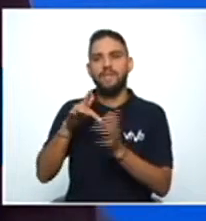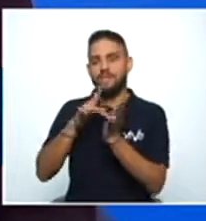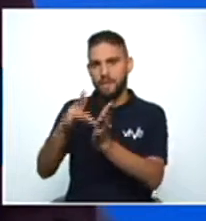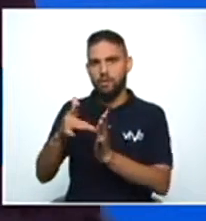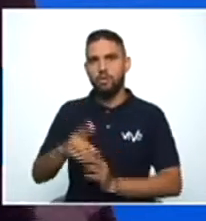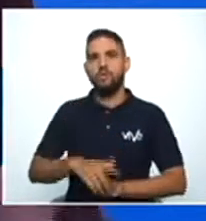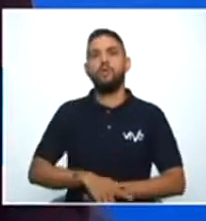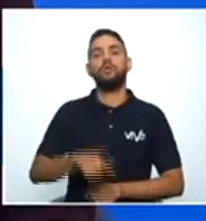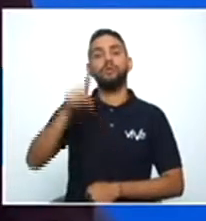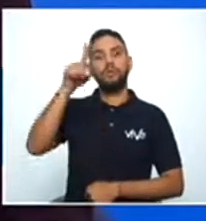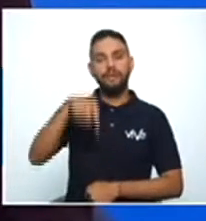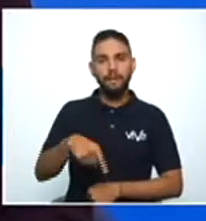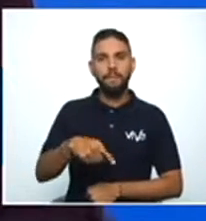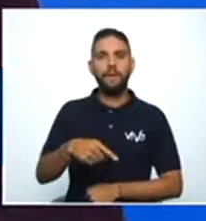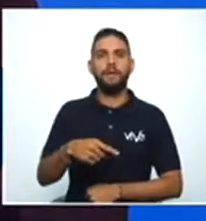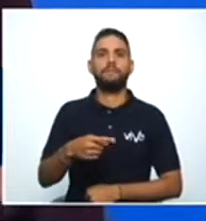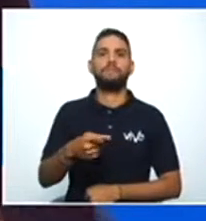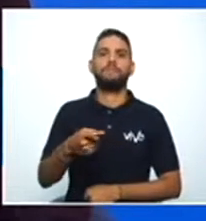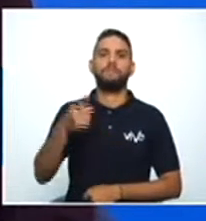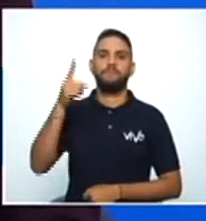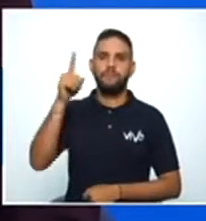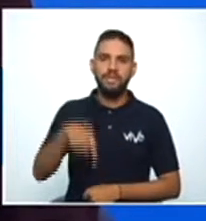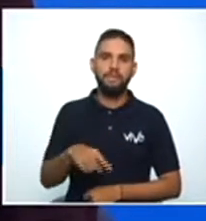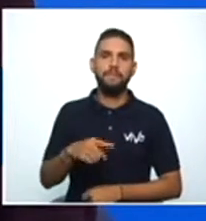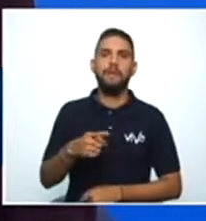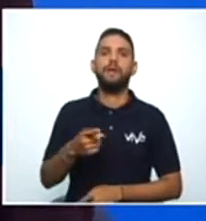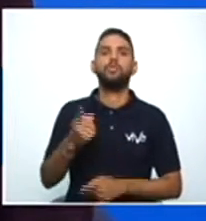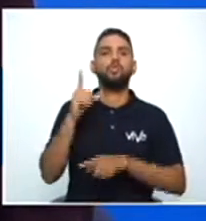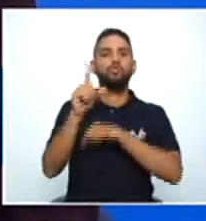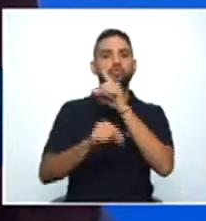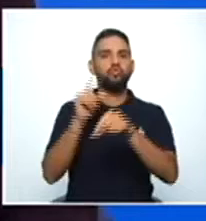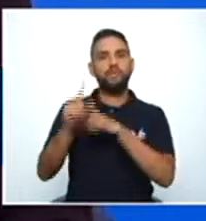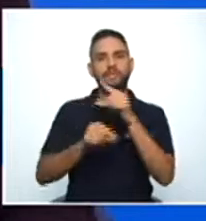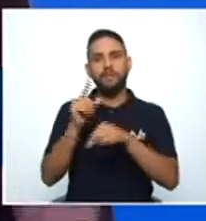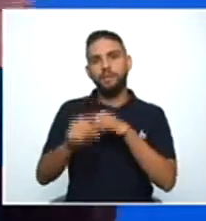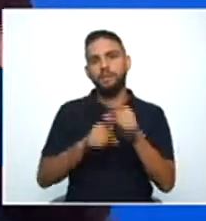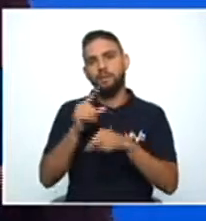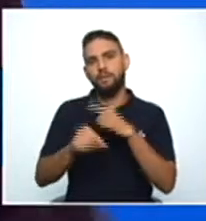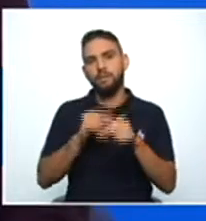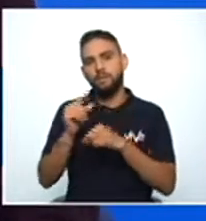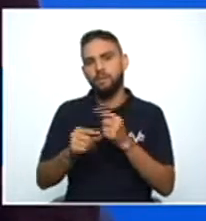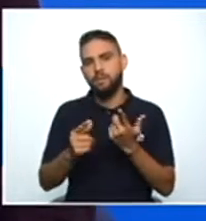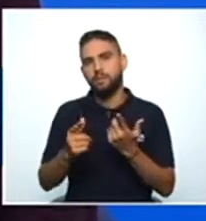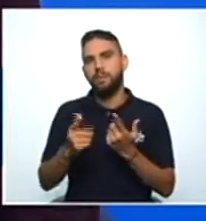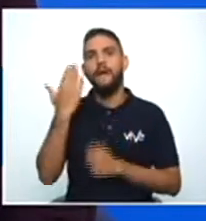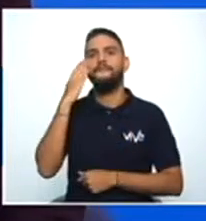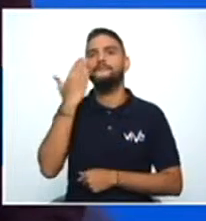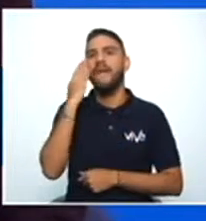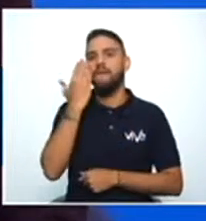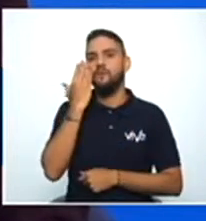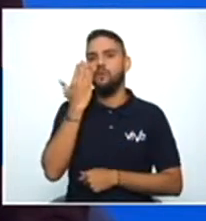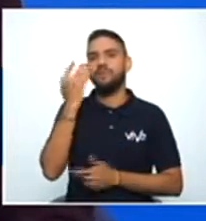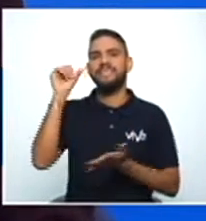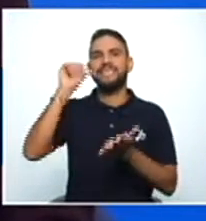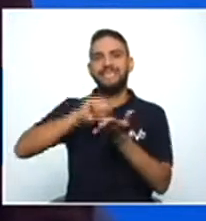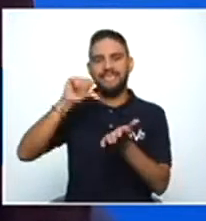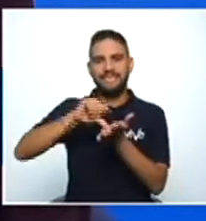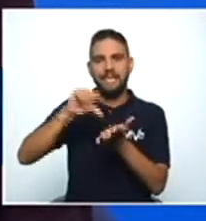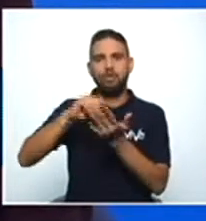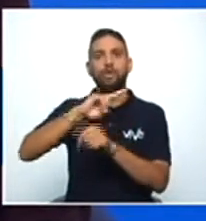están allí las plataformas entre el punto de vista de redes sociales y pueden ir al facebook sentís avanza